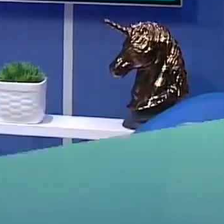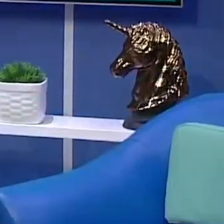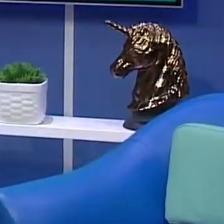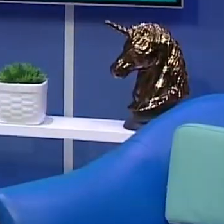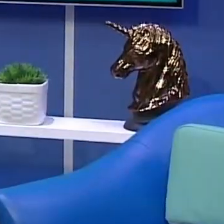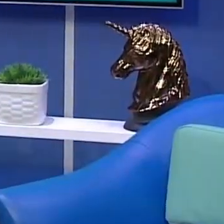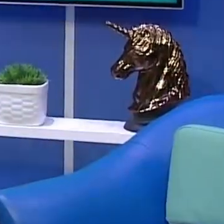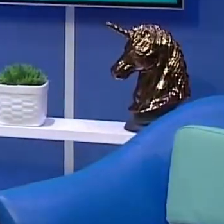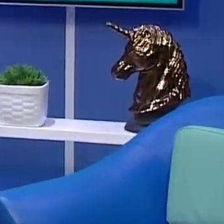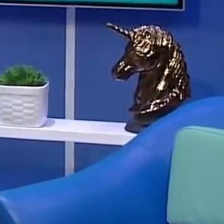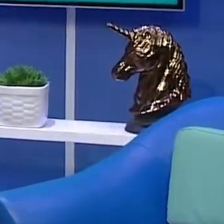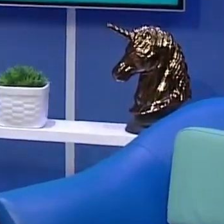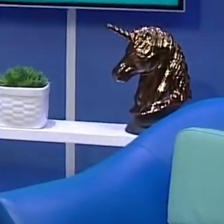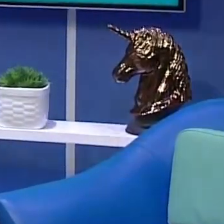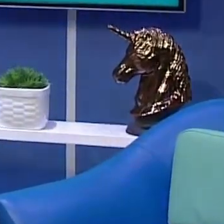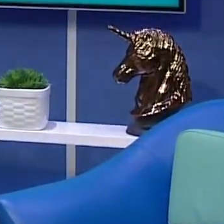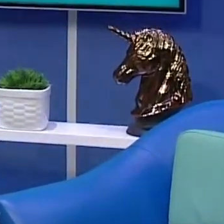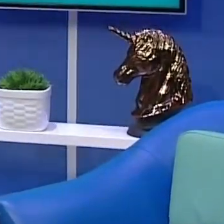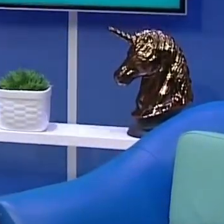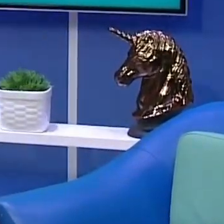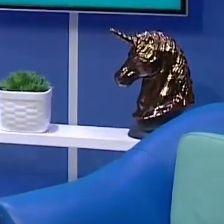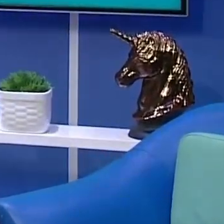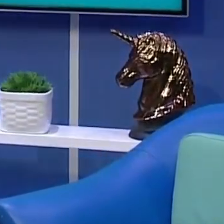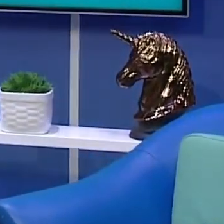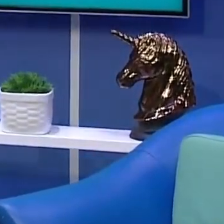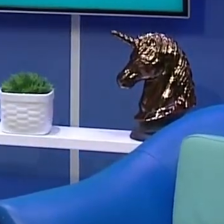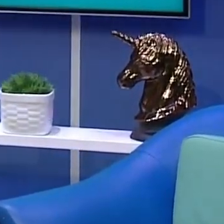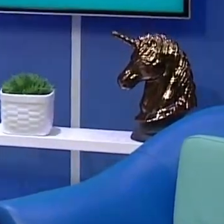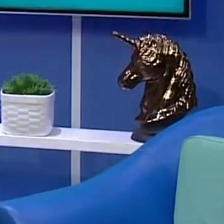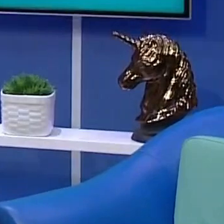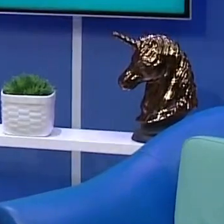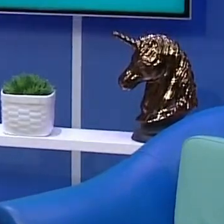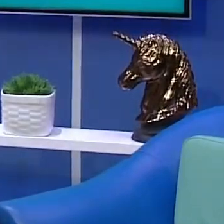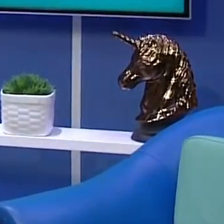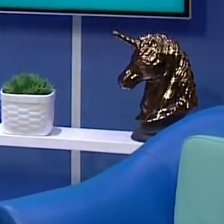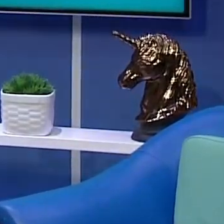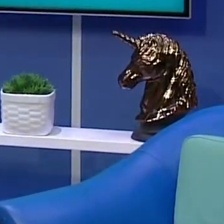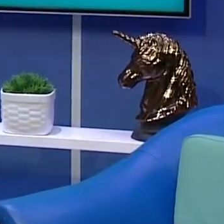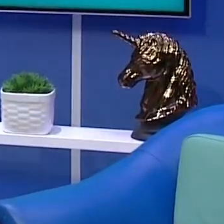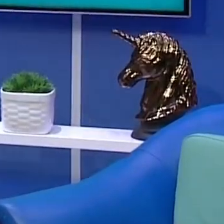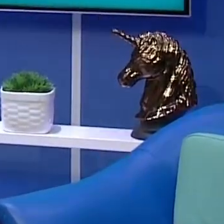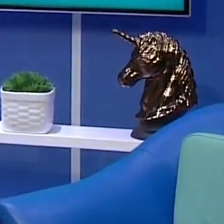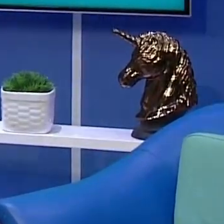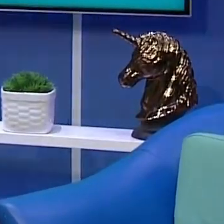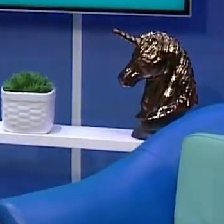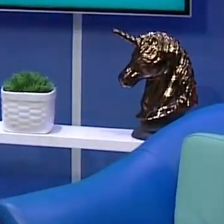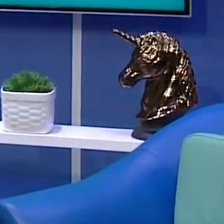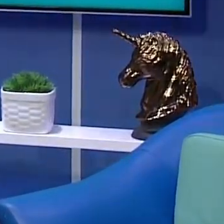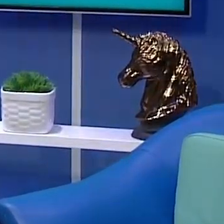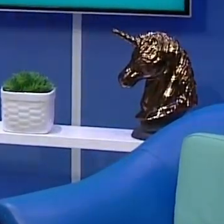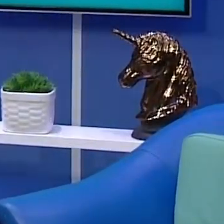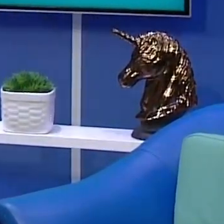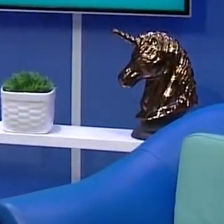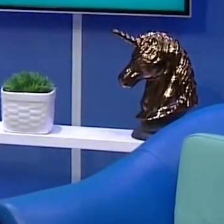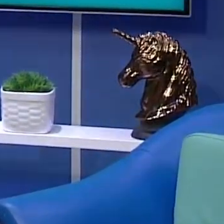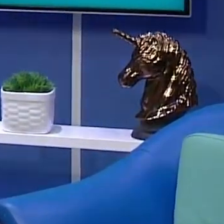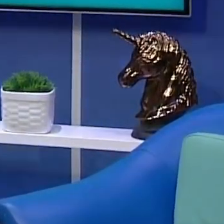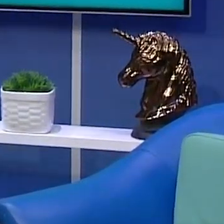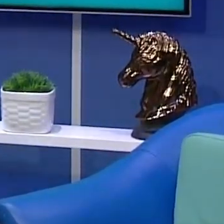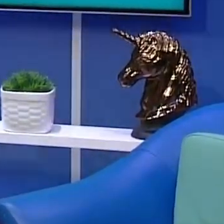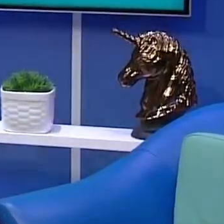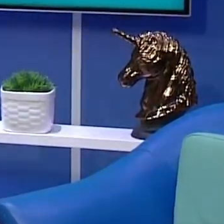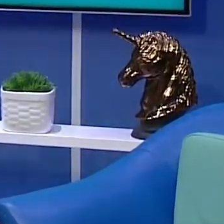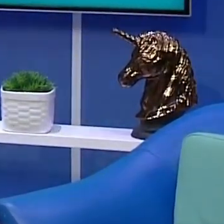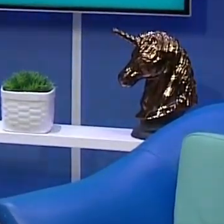Y cierta persona, ¿Quién será? Hizo una cata de chicharrón y realmente me ha traído su rank.